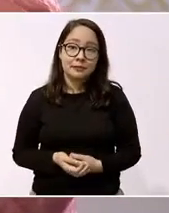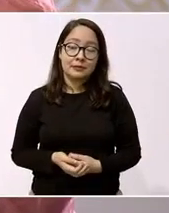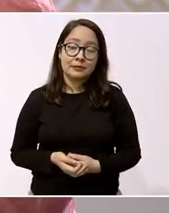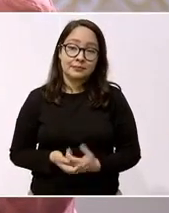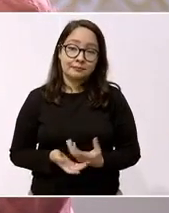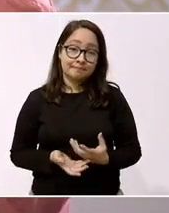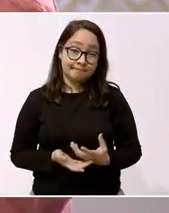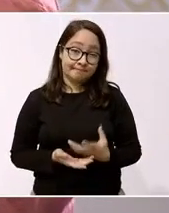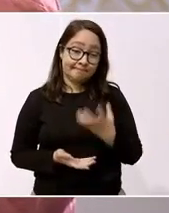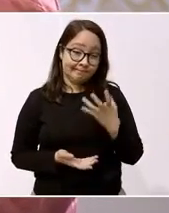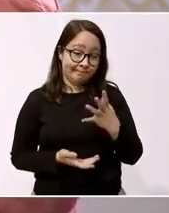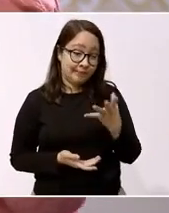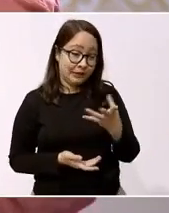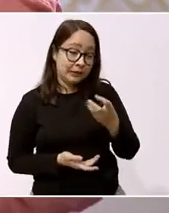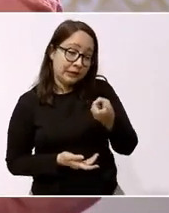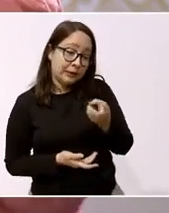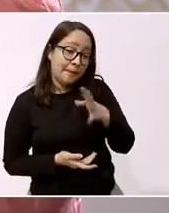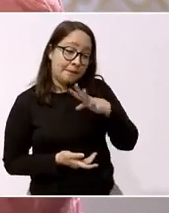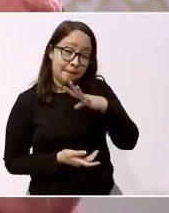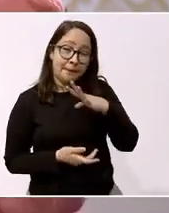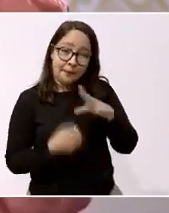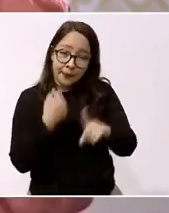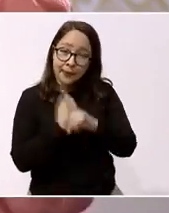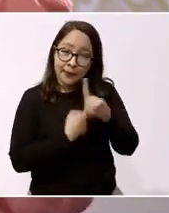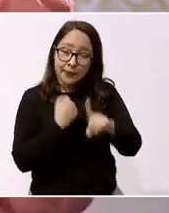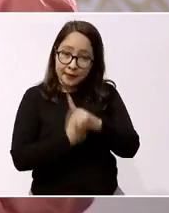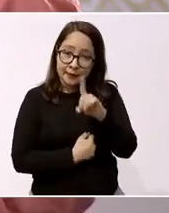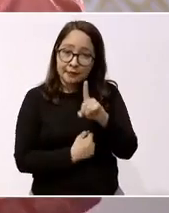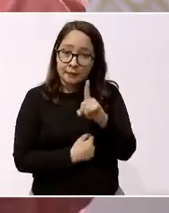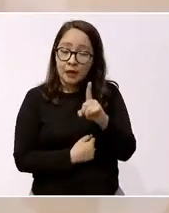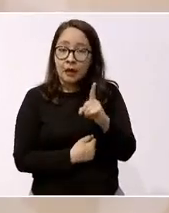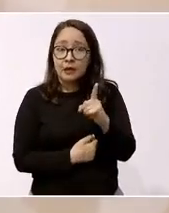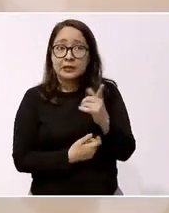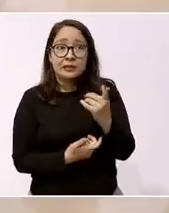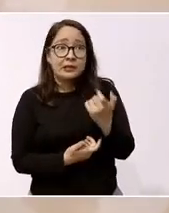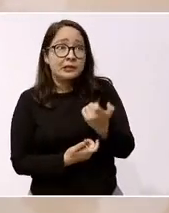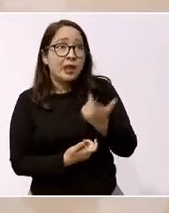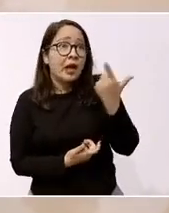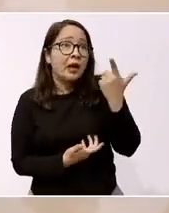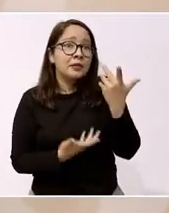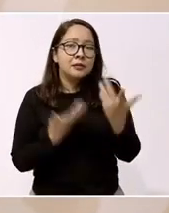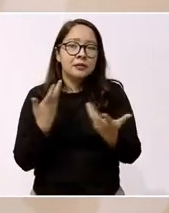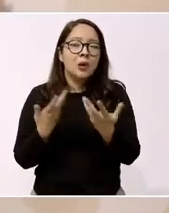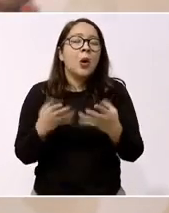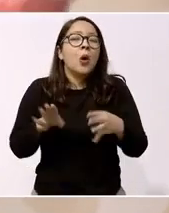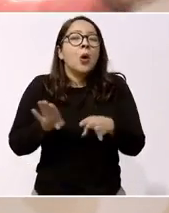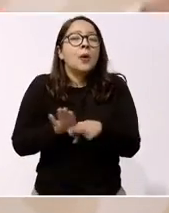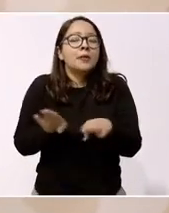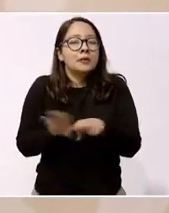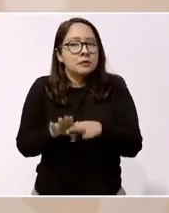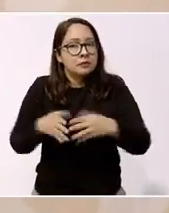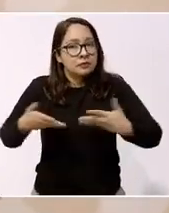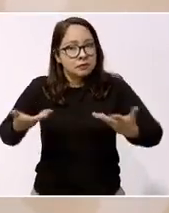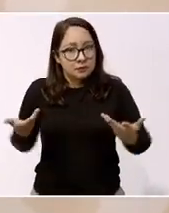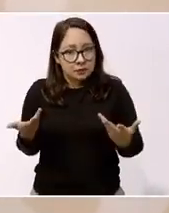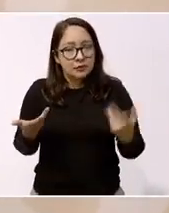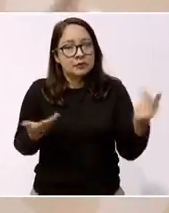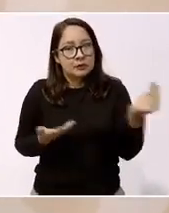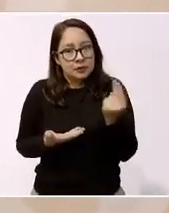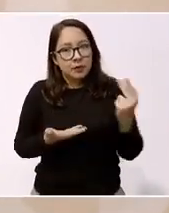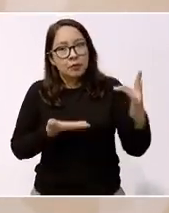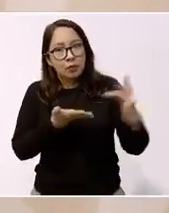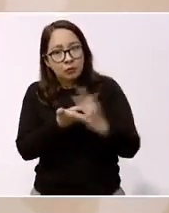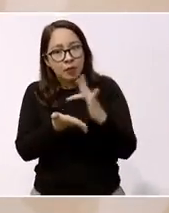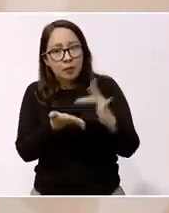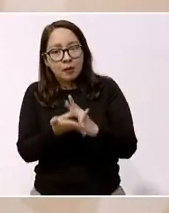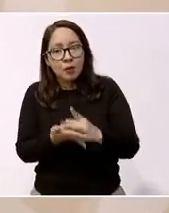viene este problema de inflación y ¿cómo le hacemos? si no estuviesen ustedes trabajando